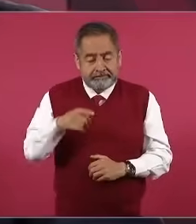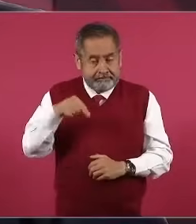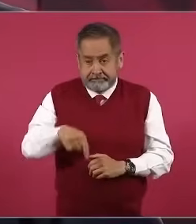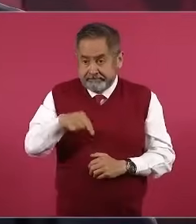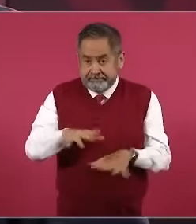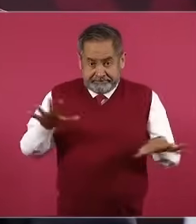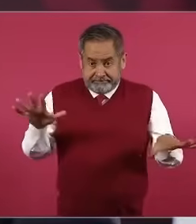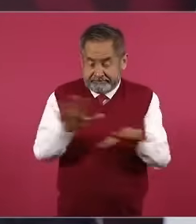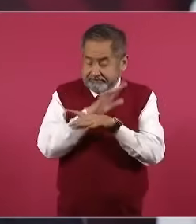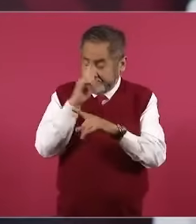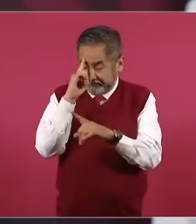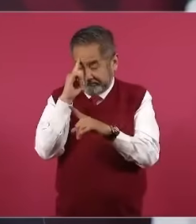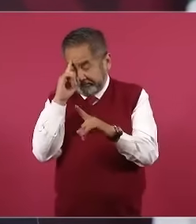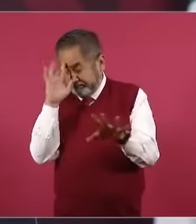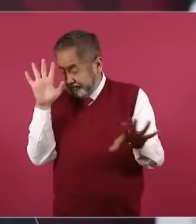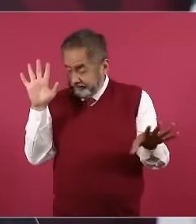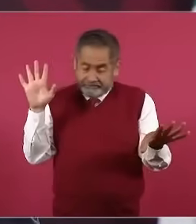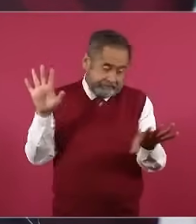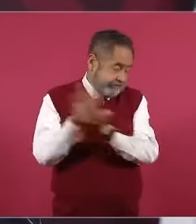sacudida